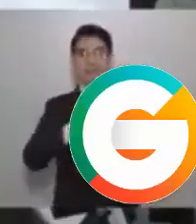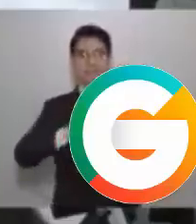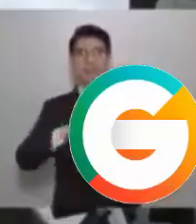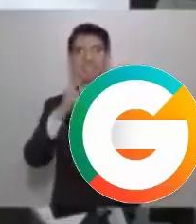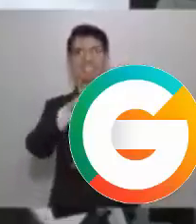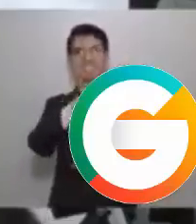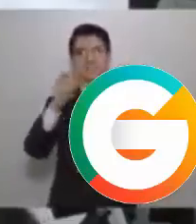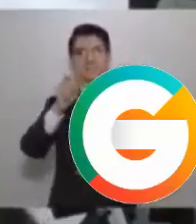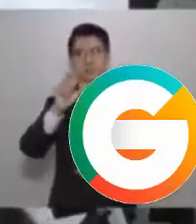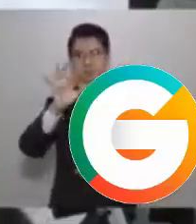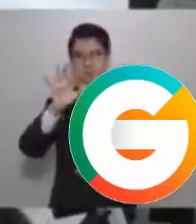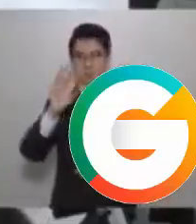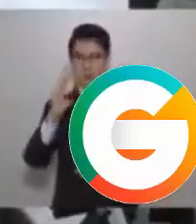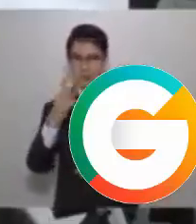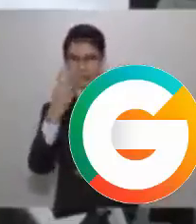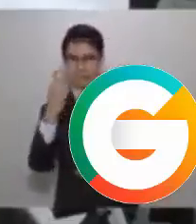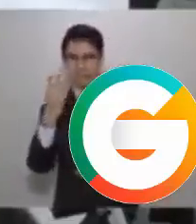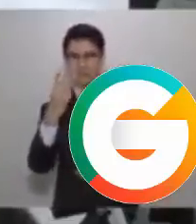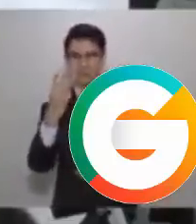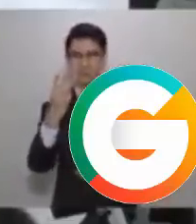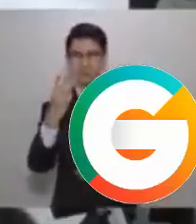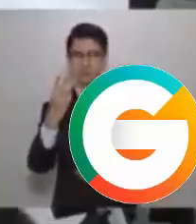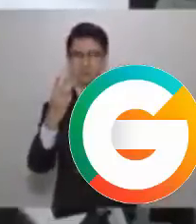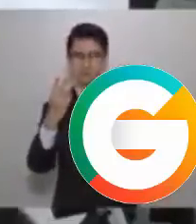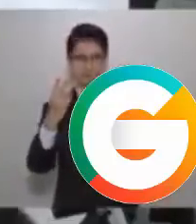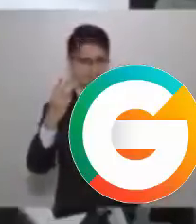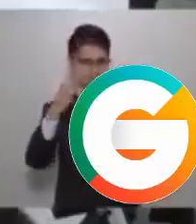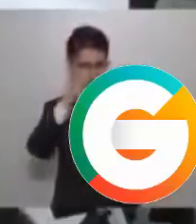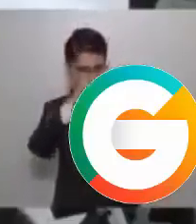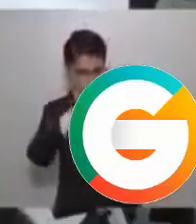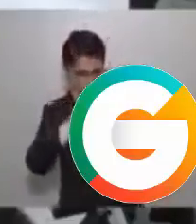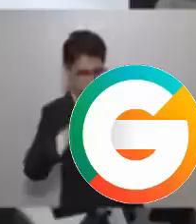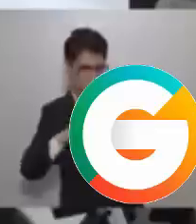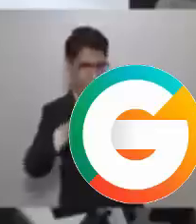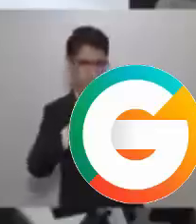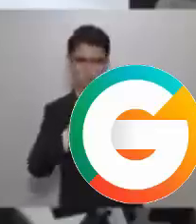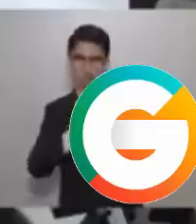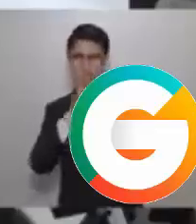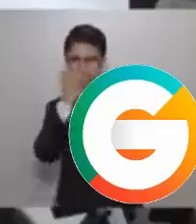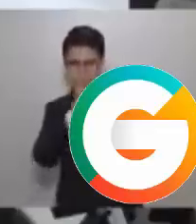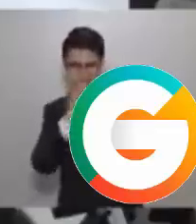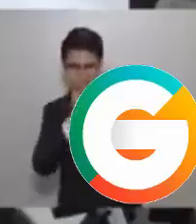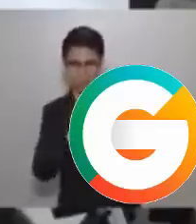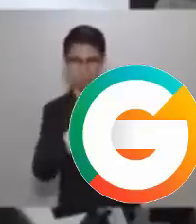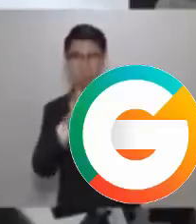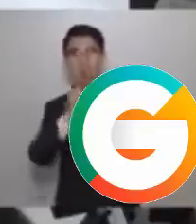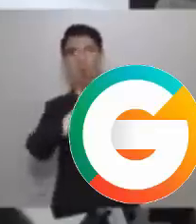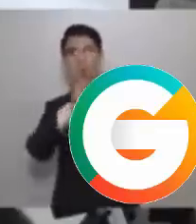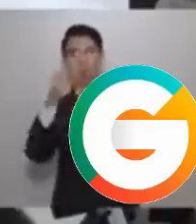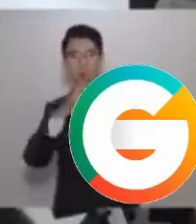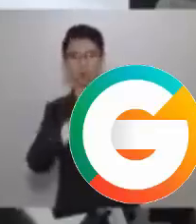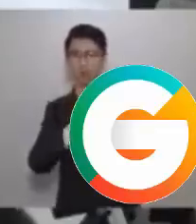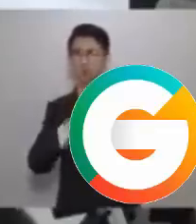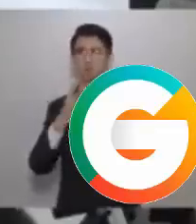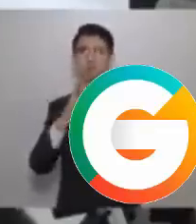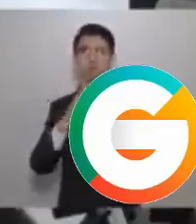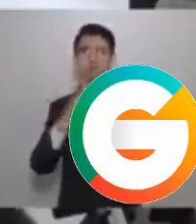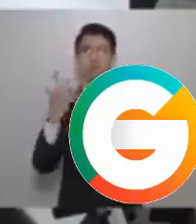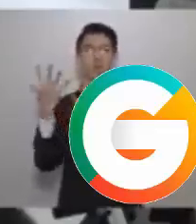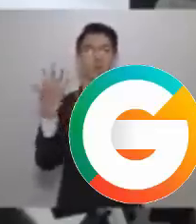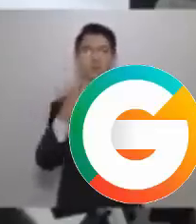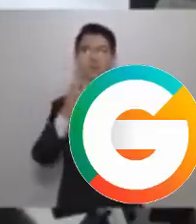153 vistas se han recepcionado. 994 observaciones derivadas de visitas. Y